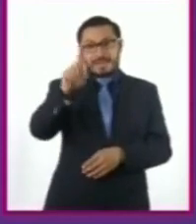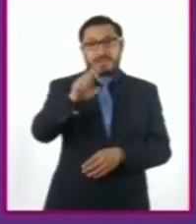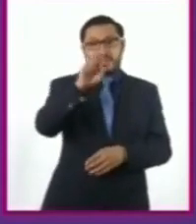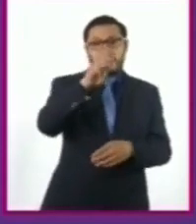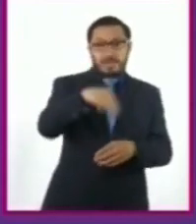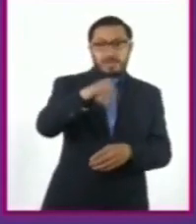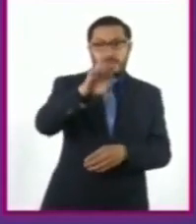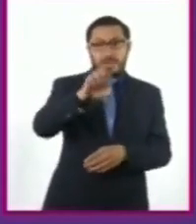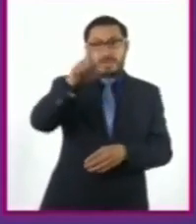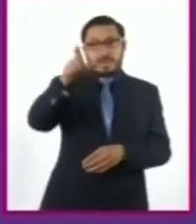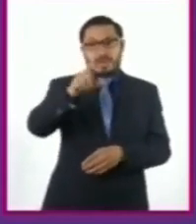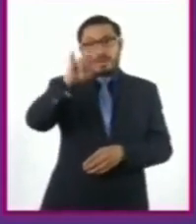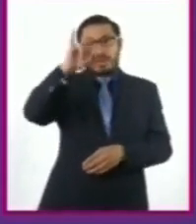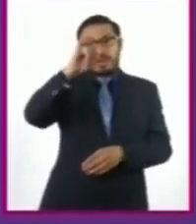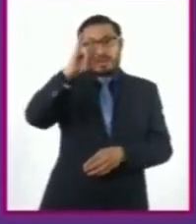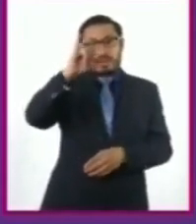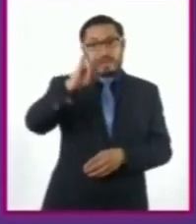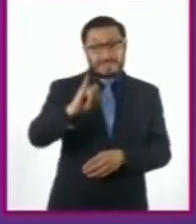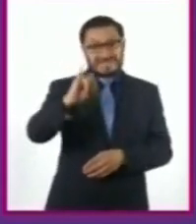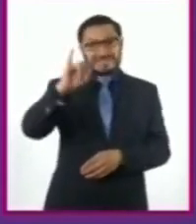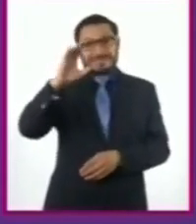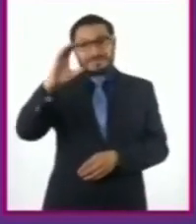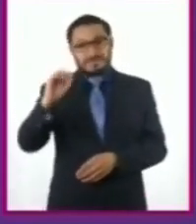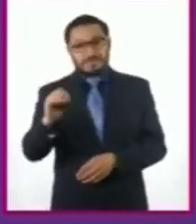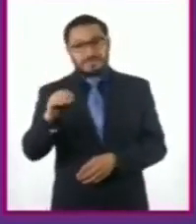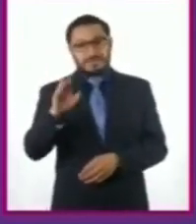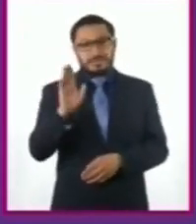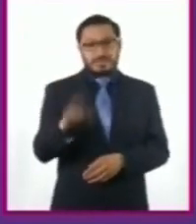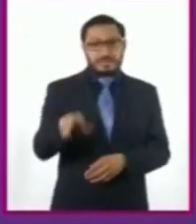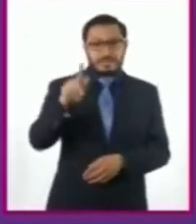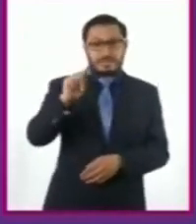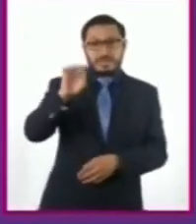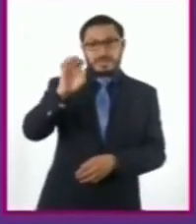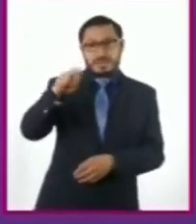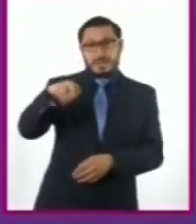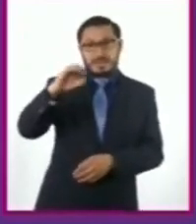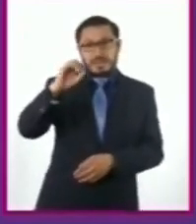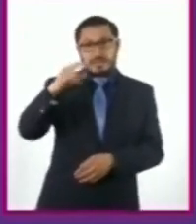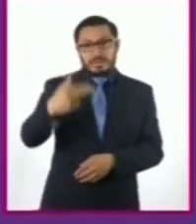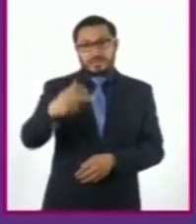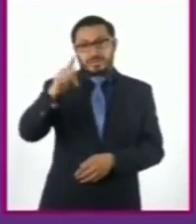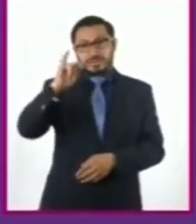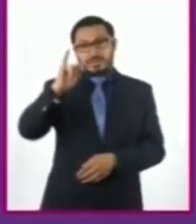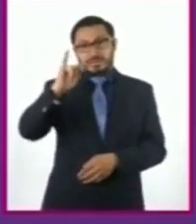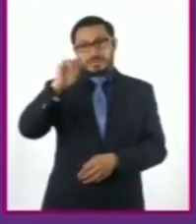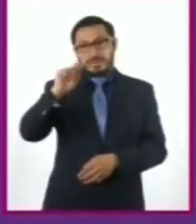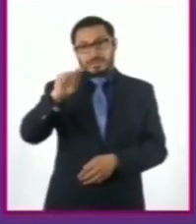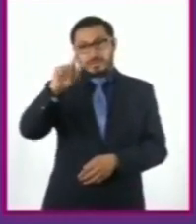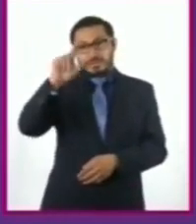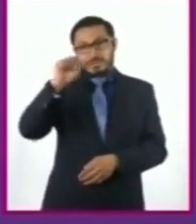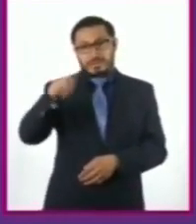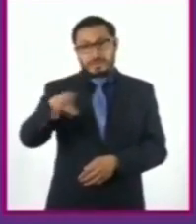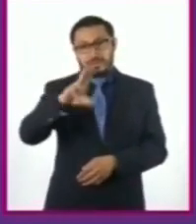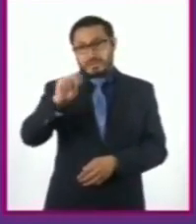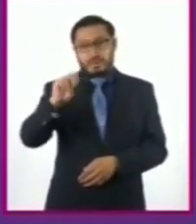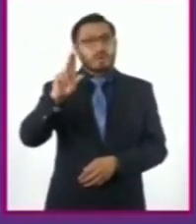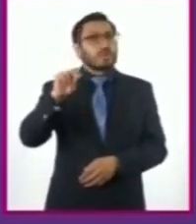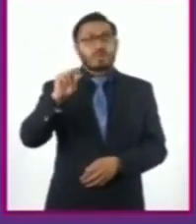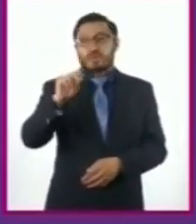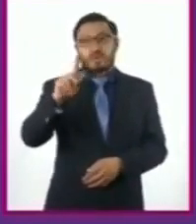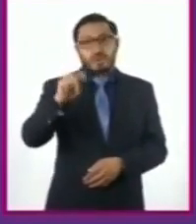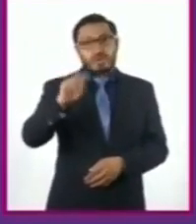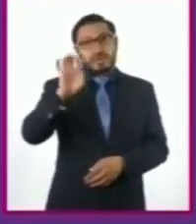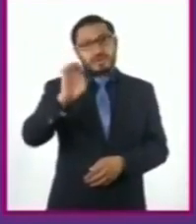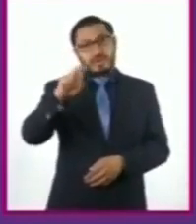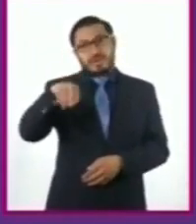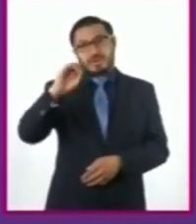Mexico Tenochtitlan, no Tenochtitlan. Esta es la pronunciación prehispánica que después fue cambiando. Después de